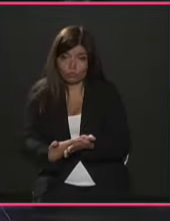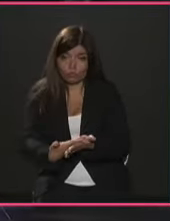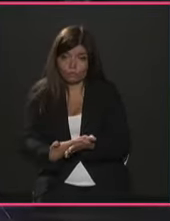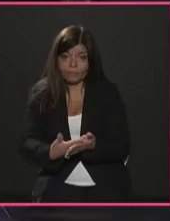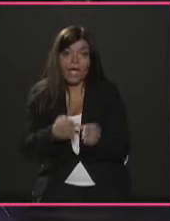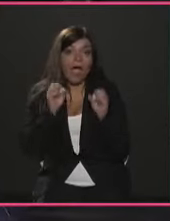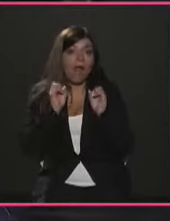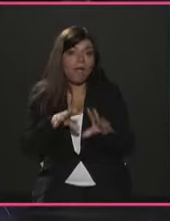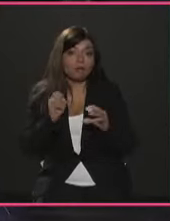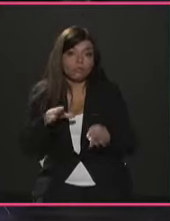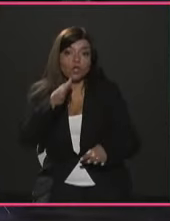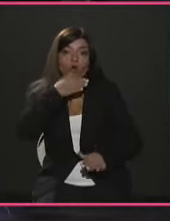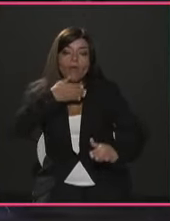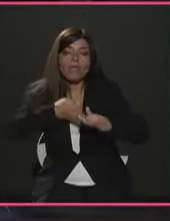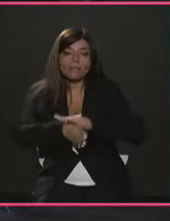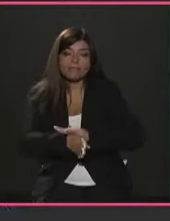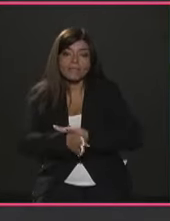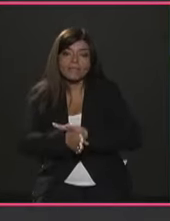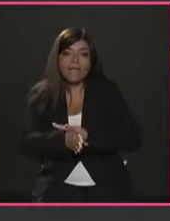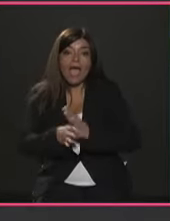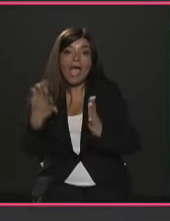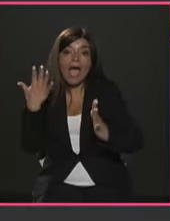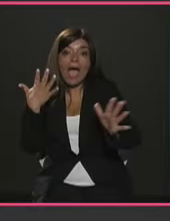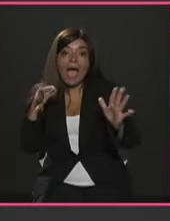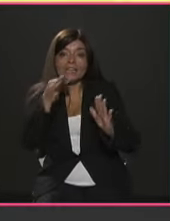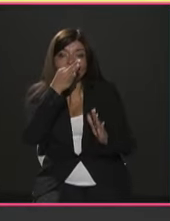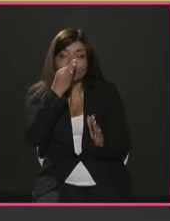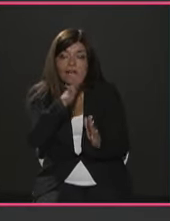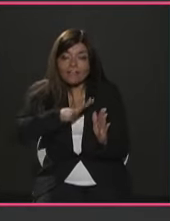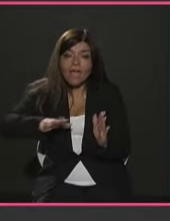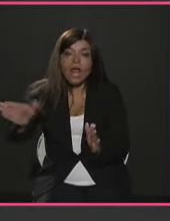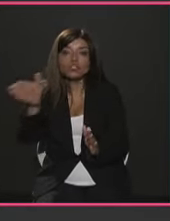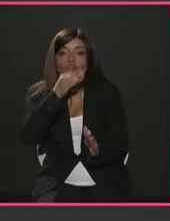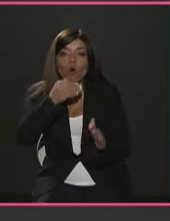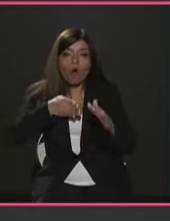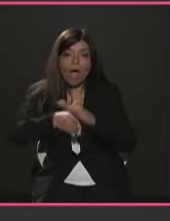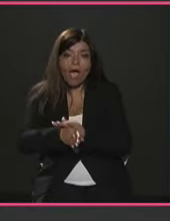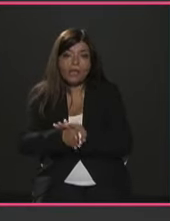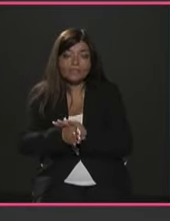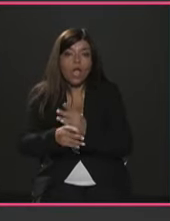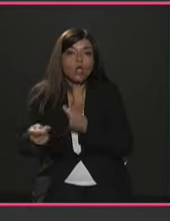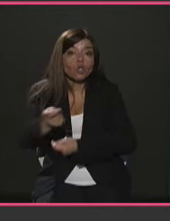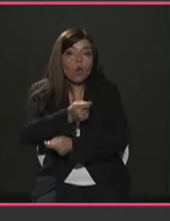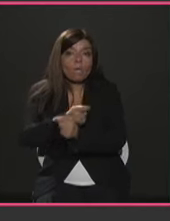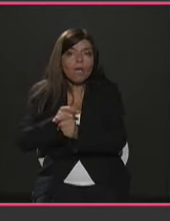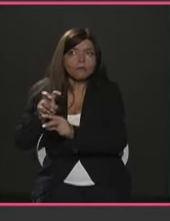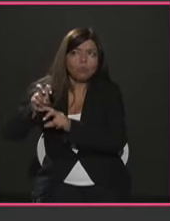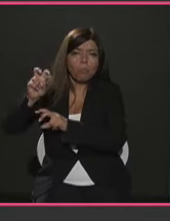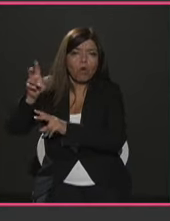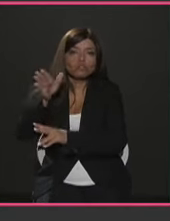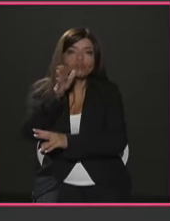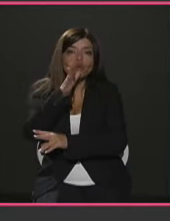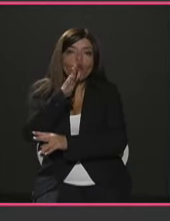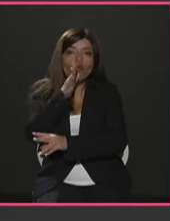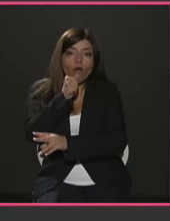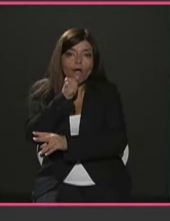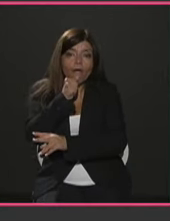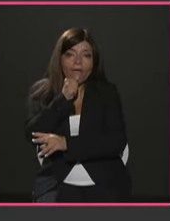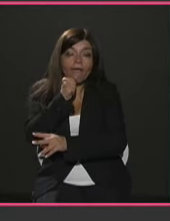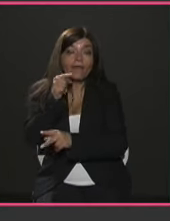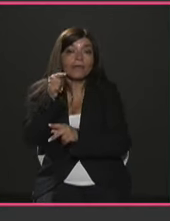a la educación a áreas verdes y a comercio de alto estándar ya